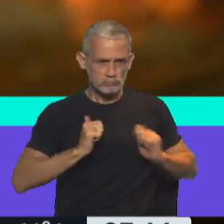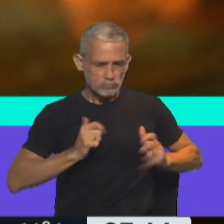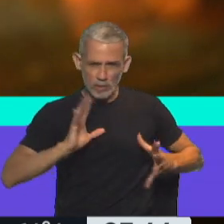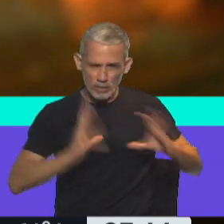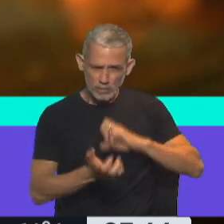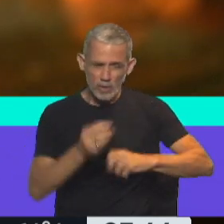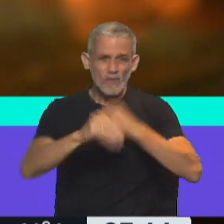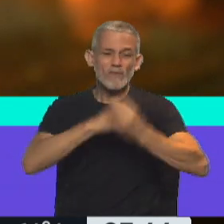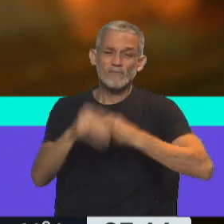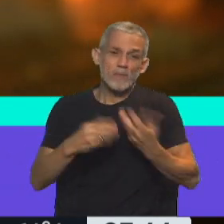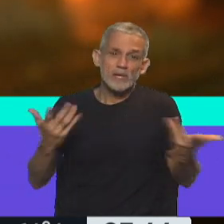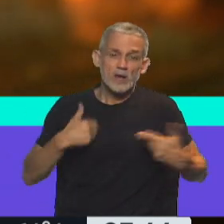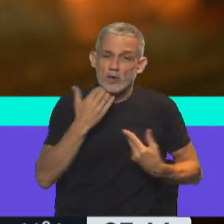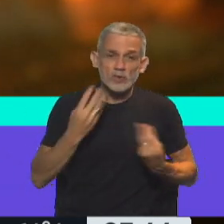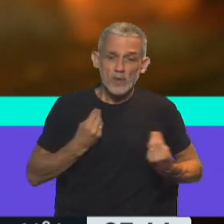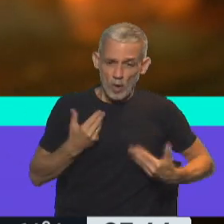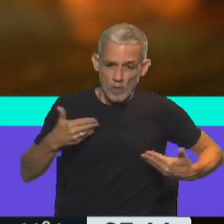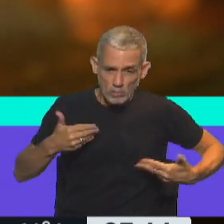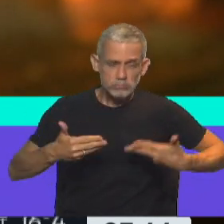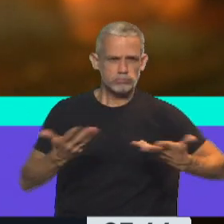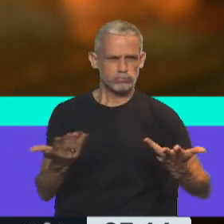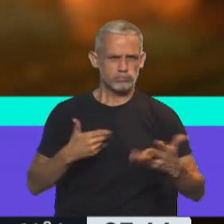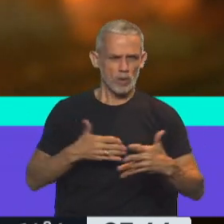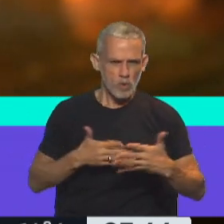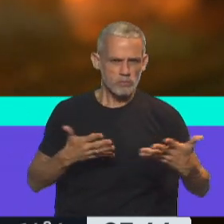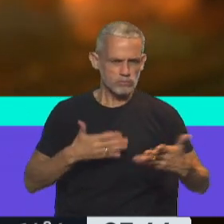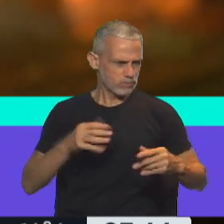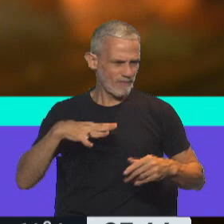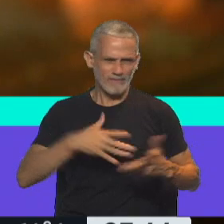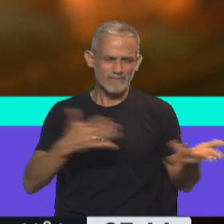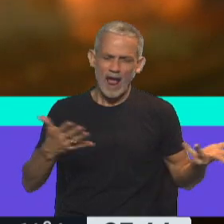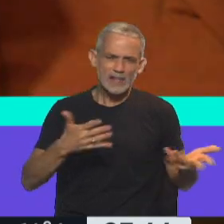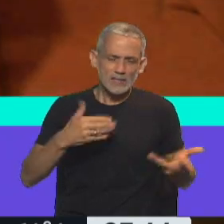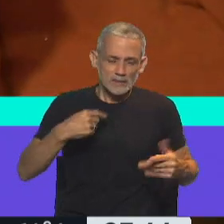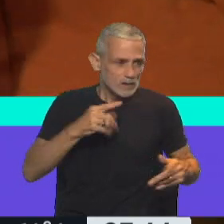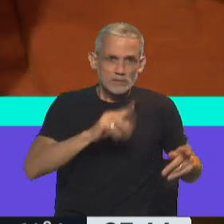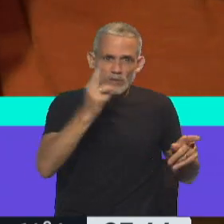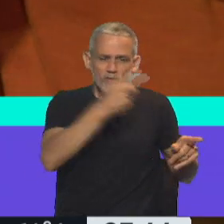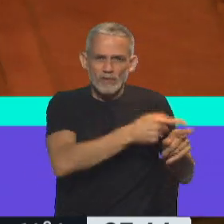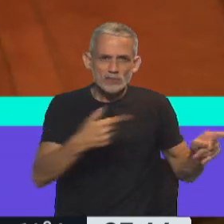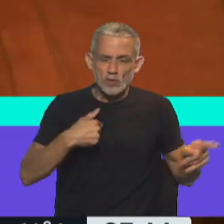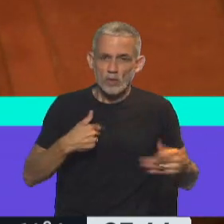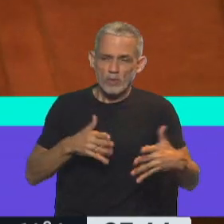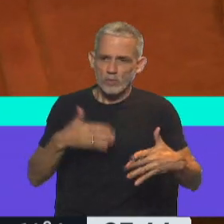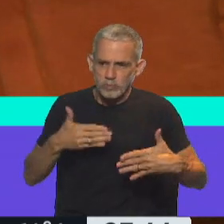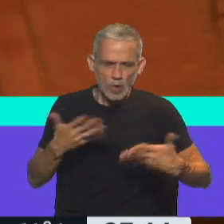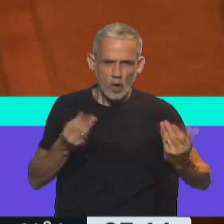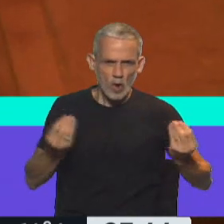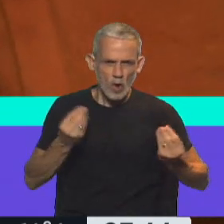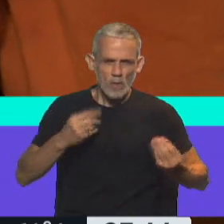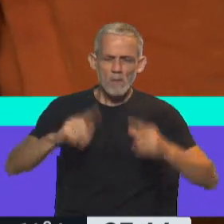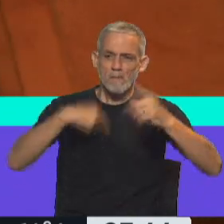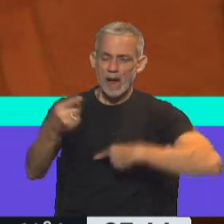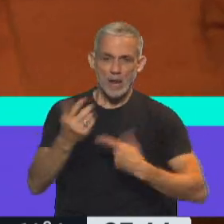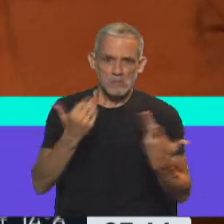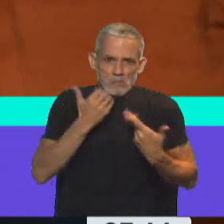destrozados, una familia que no sabemos cómo seguir, a ver si entra en la cabeza que no sabemos cómo vamos a seguir, porque no sabemos qué va a pasar